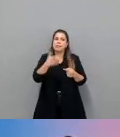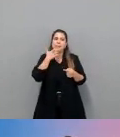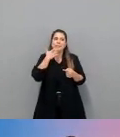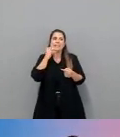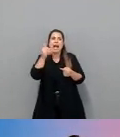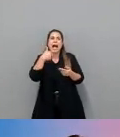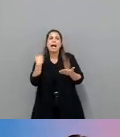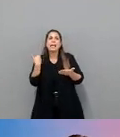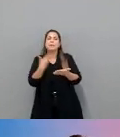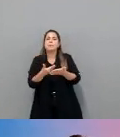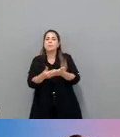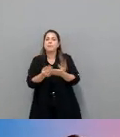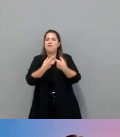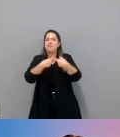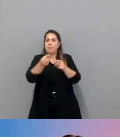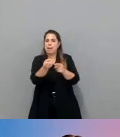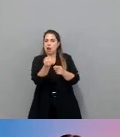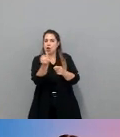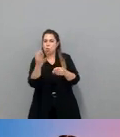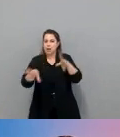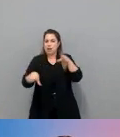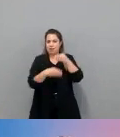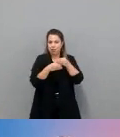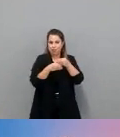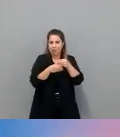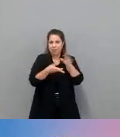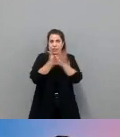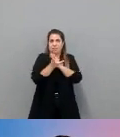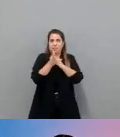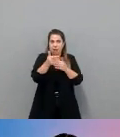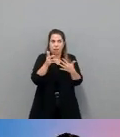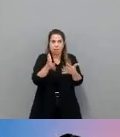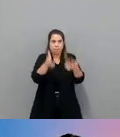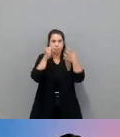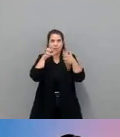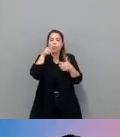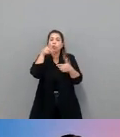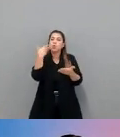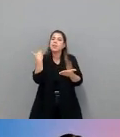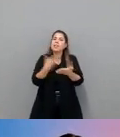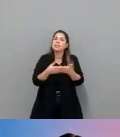numerosa, pero son beneficios por el hecho de tener el certificado de discapacidad.